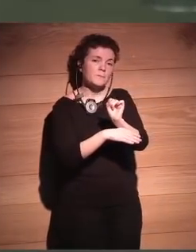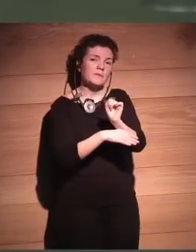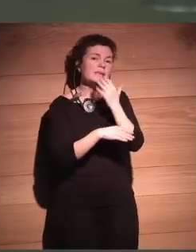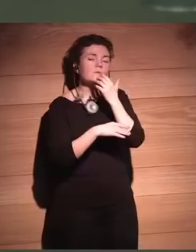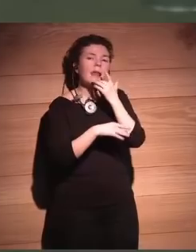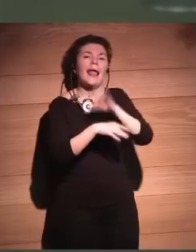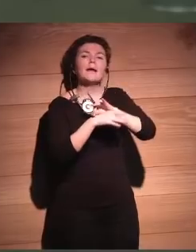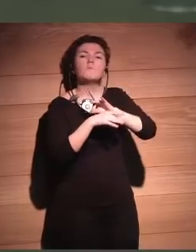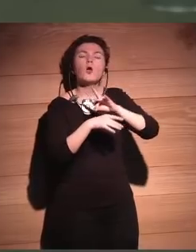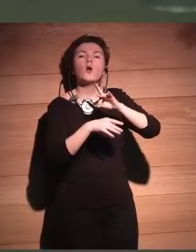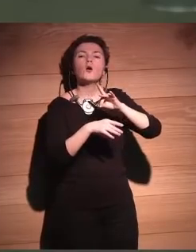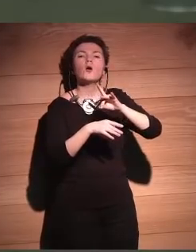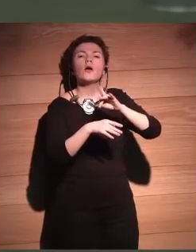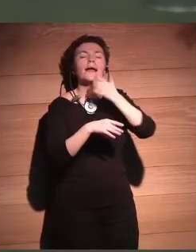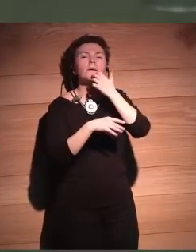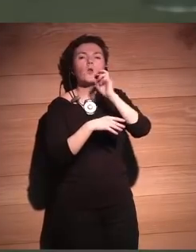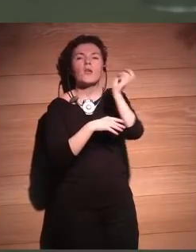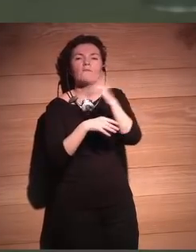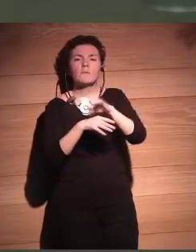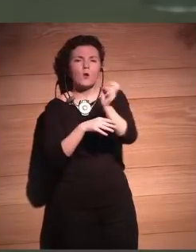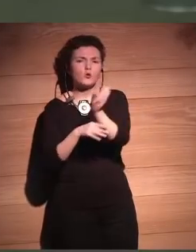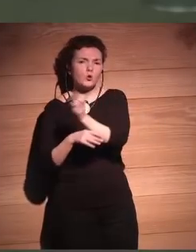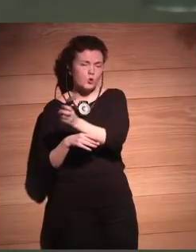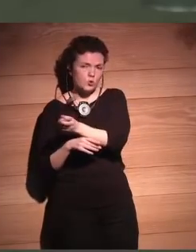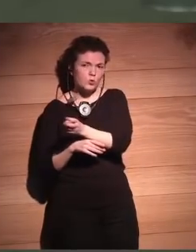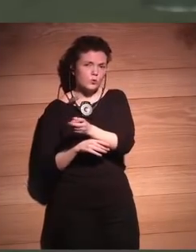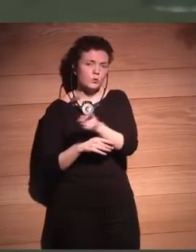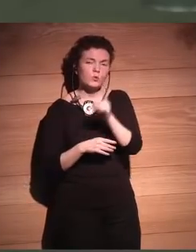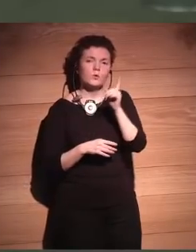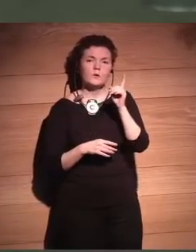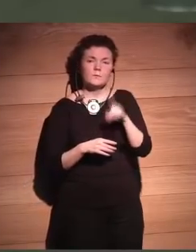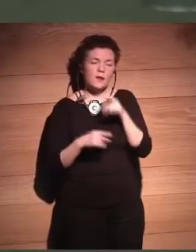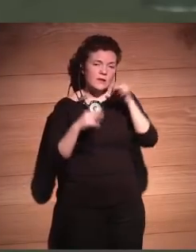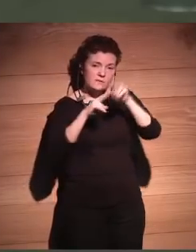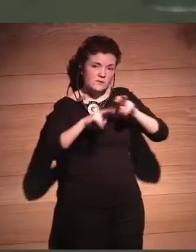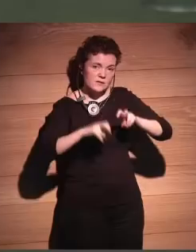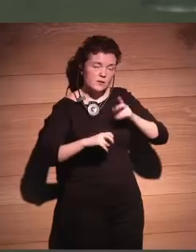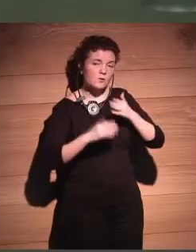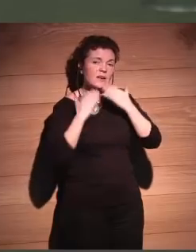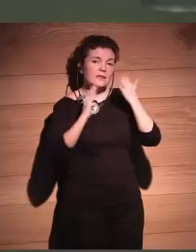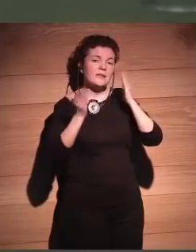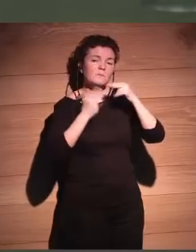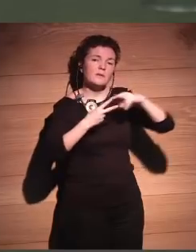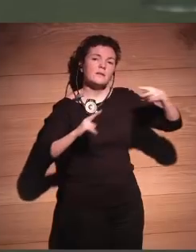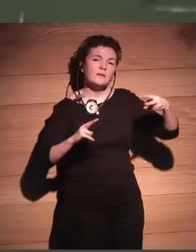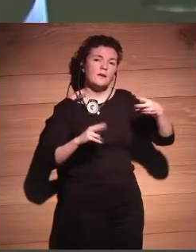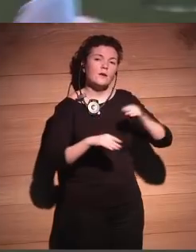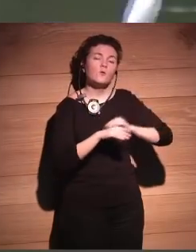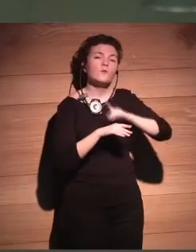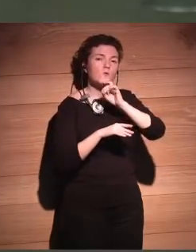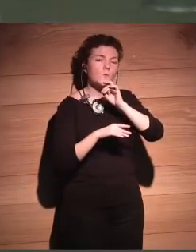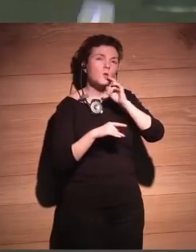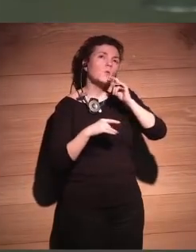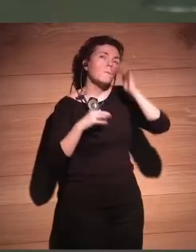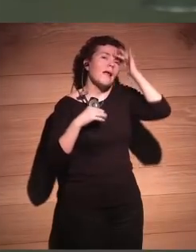como un ejemplo de muchas otras enfermedades, ¿no? Que están investigando con terapia génica. Imaginemos que dentro